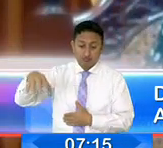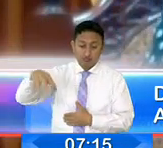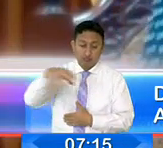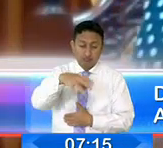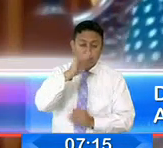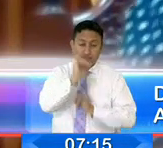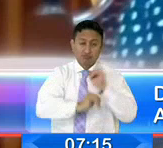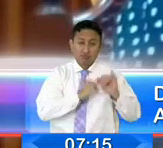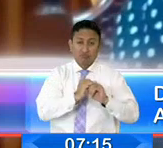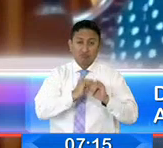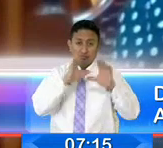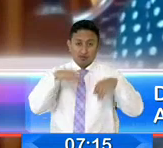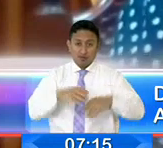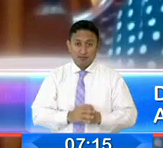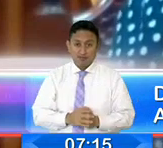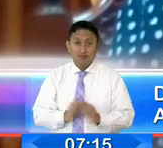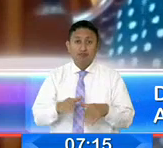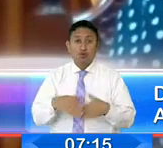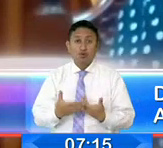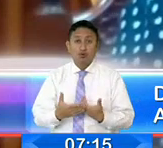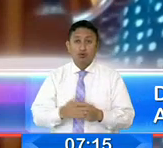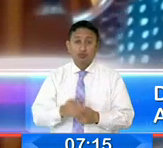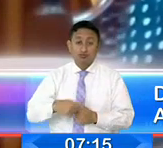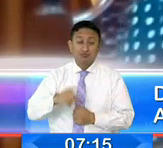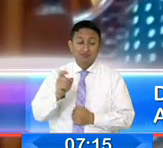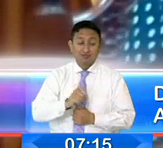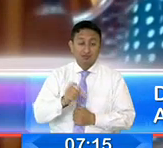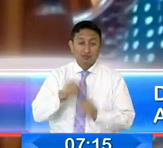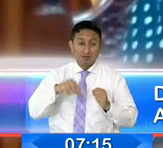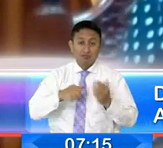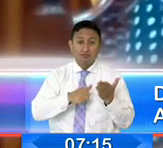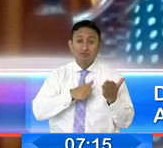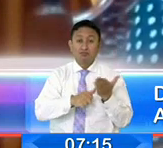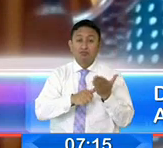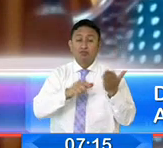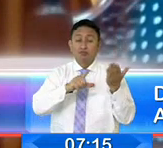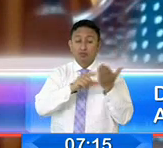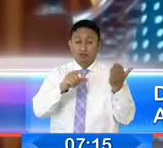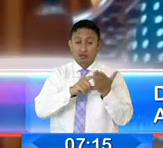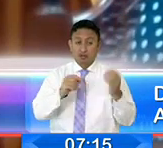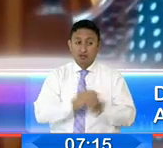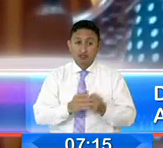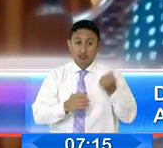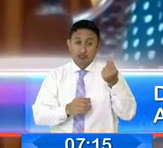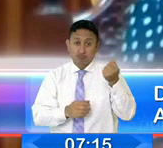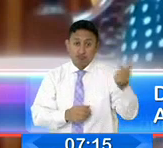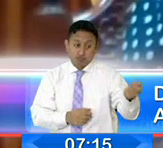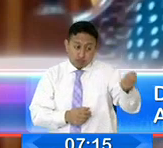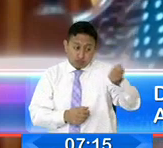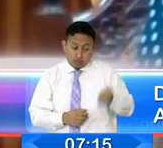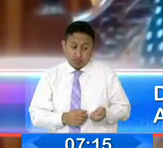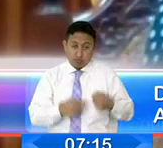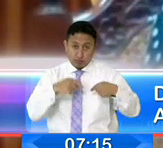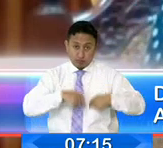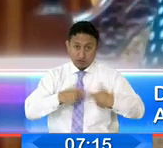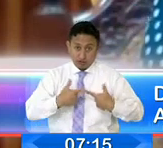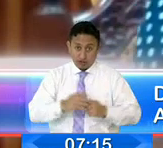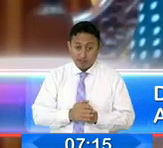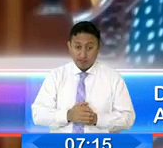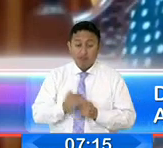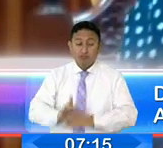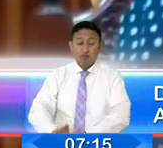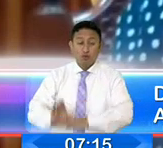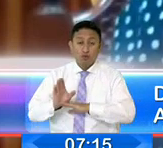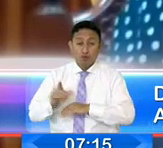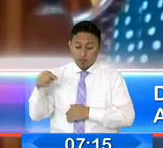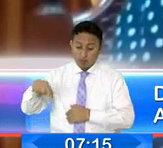y para esto nosotros necesitamos que finanzas nos otorguen los recursos para, previo a eso, ser nombrados, y tienen